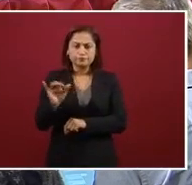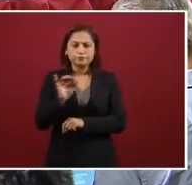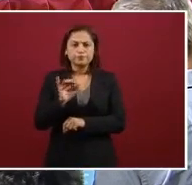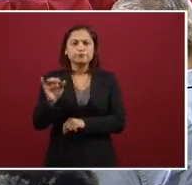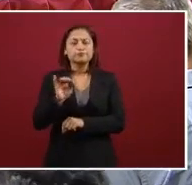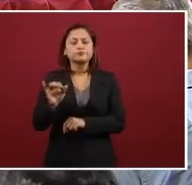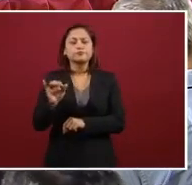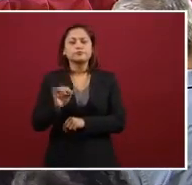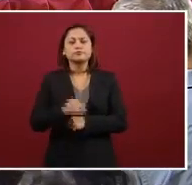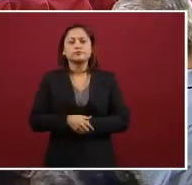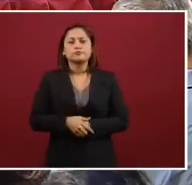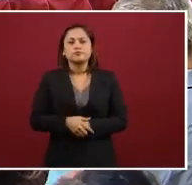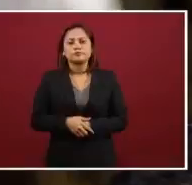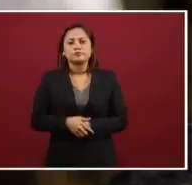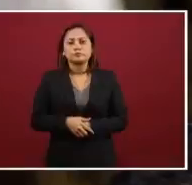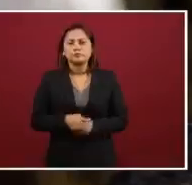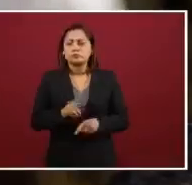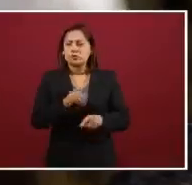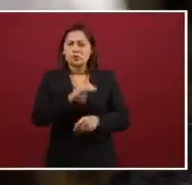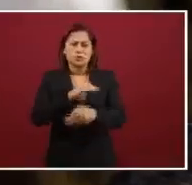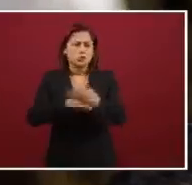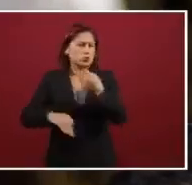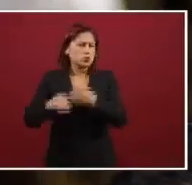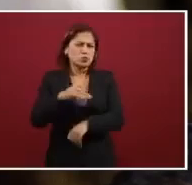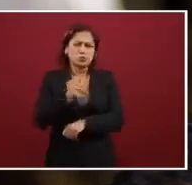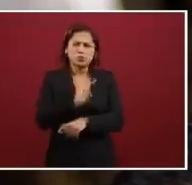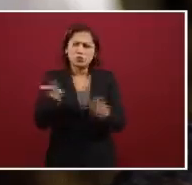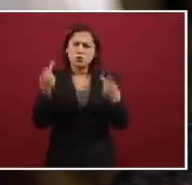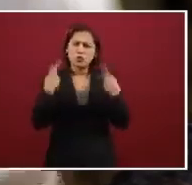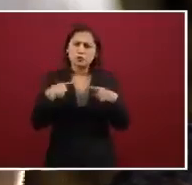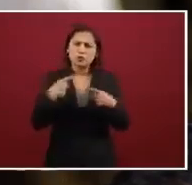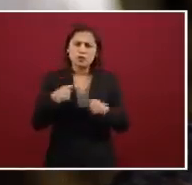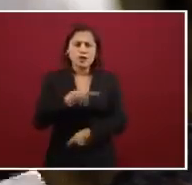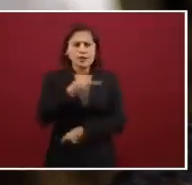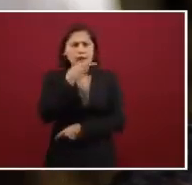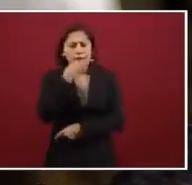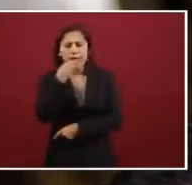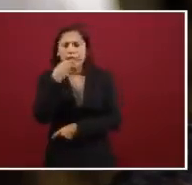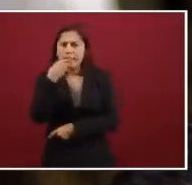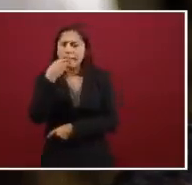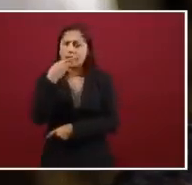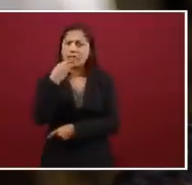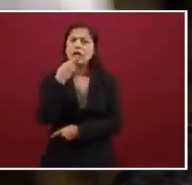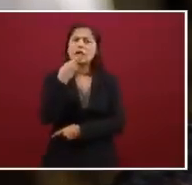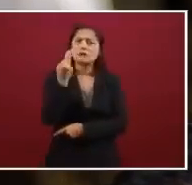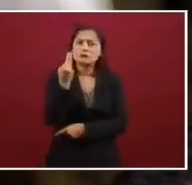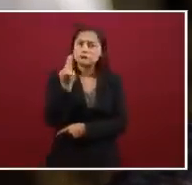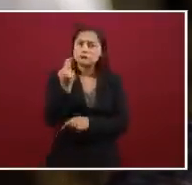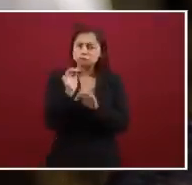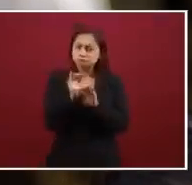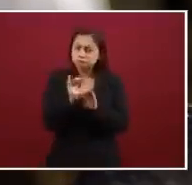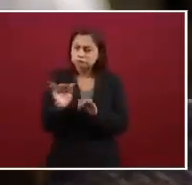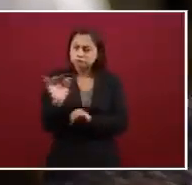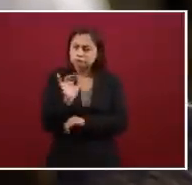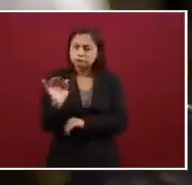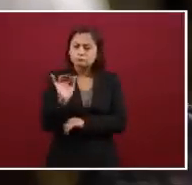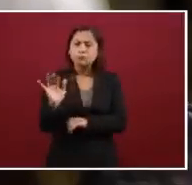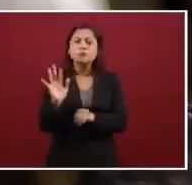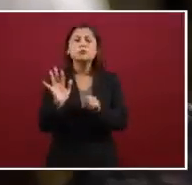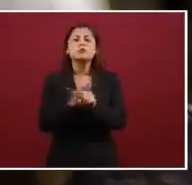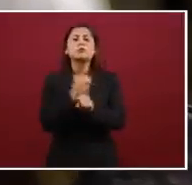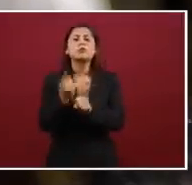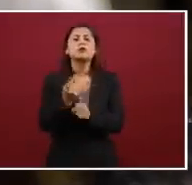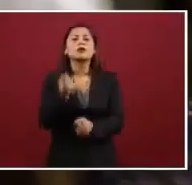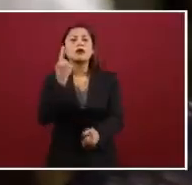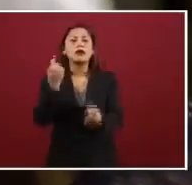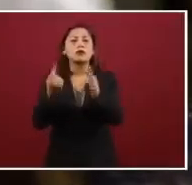periodistas y de toda la gente que participamos aquí, porque existe mucha gente que no lee el